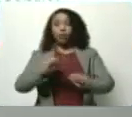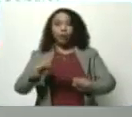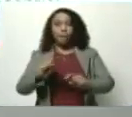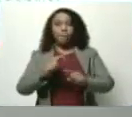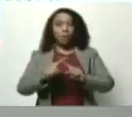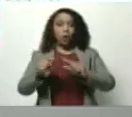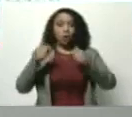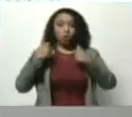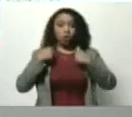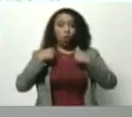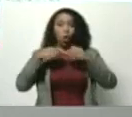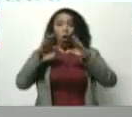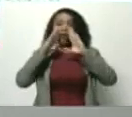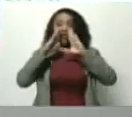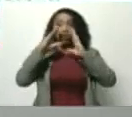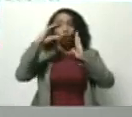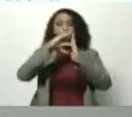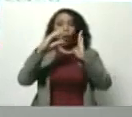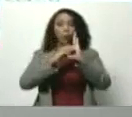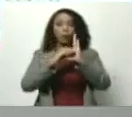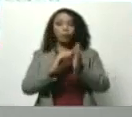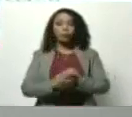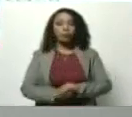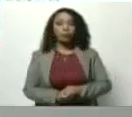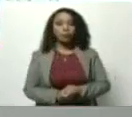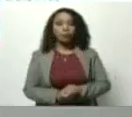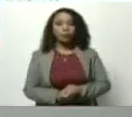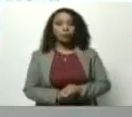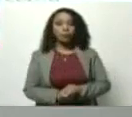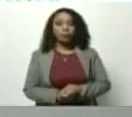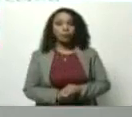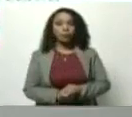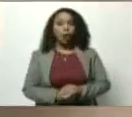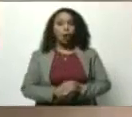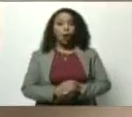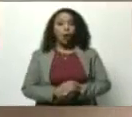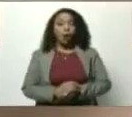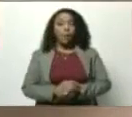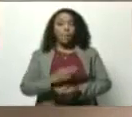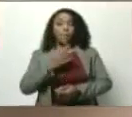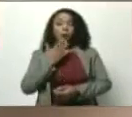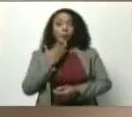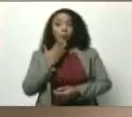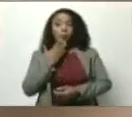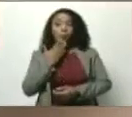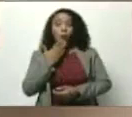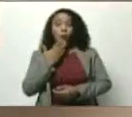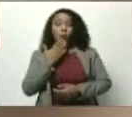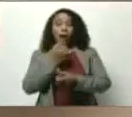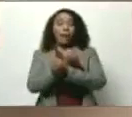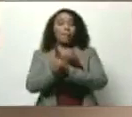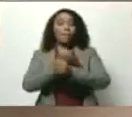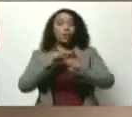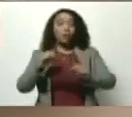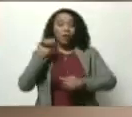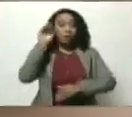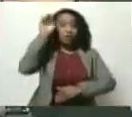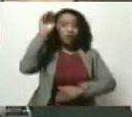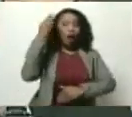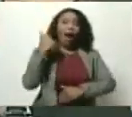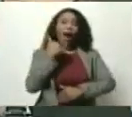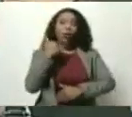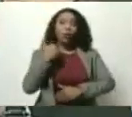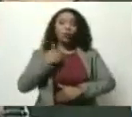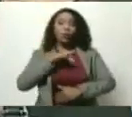confesión de parte de lo que hubiera sido imposible para cualquiera de nuestros países